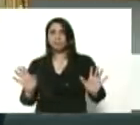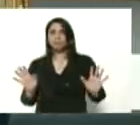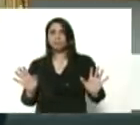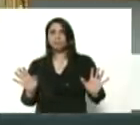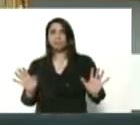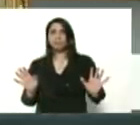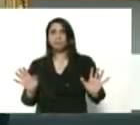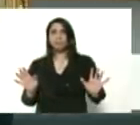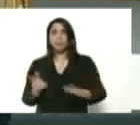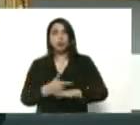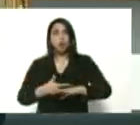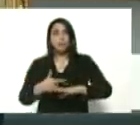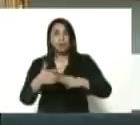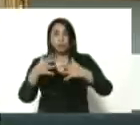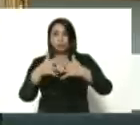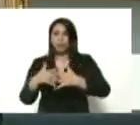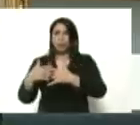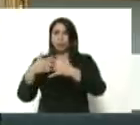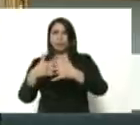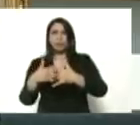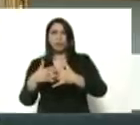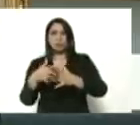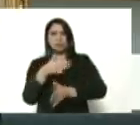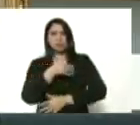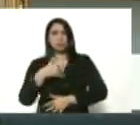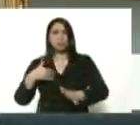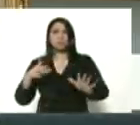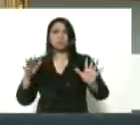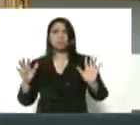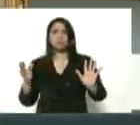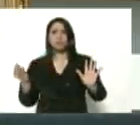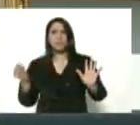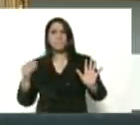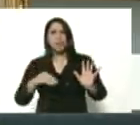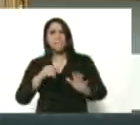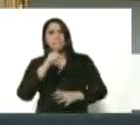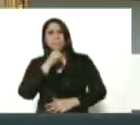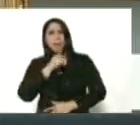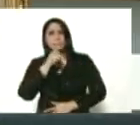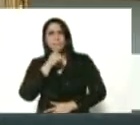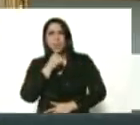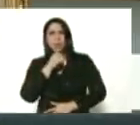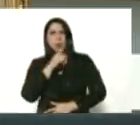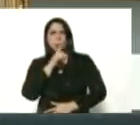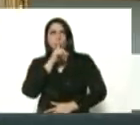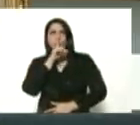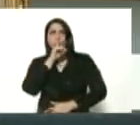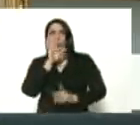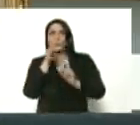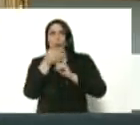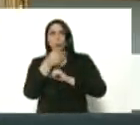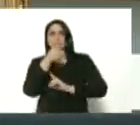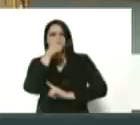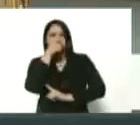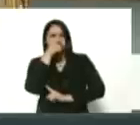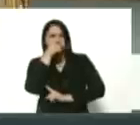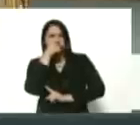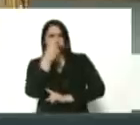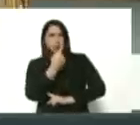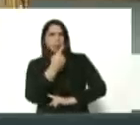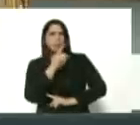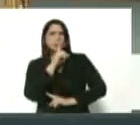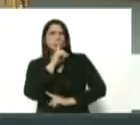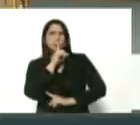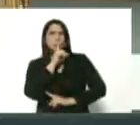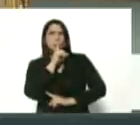El gobierno de Estados Unidos optó más prudentemente por el silencio y la observación.